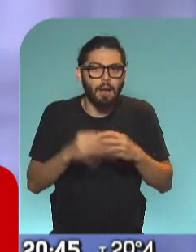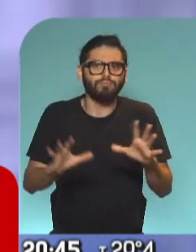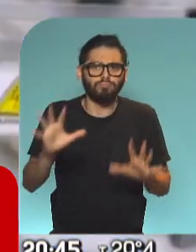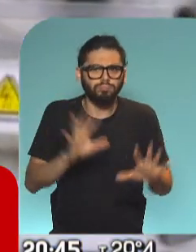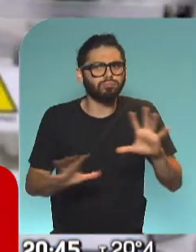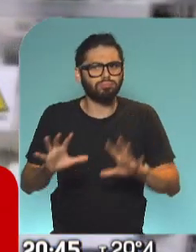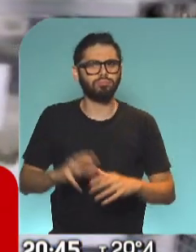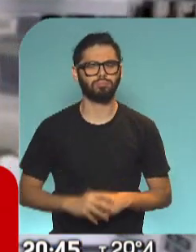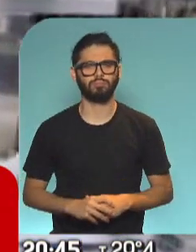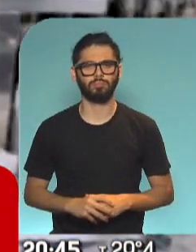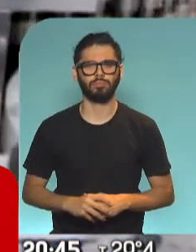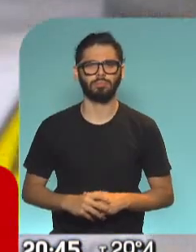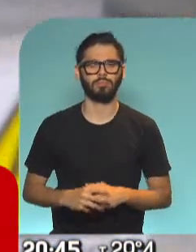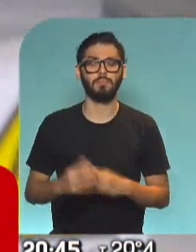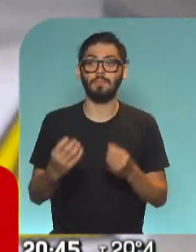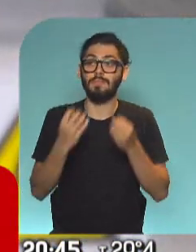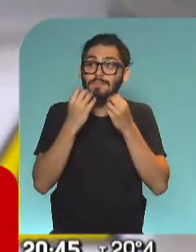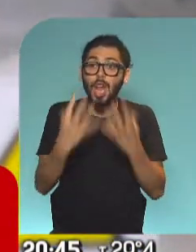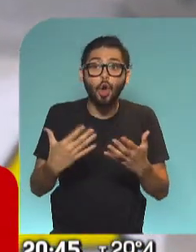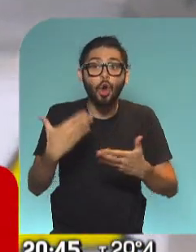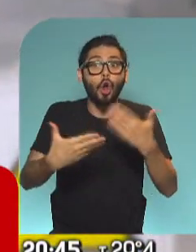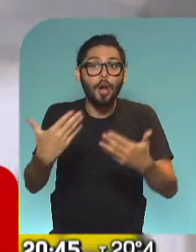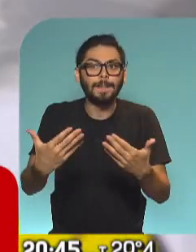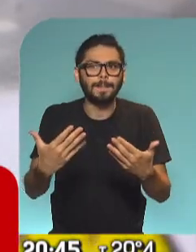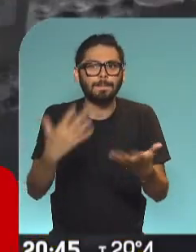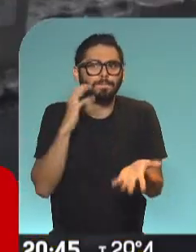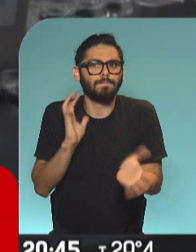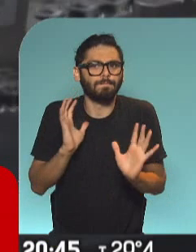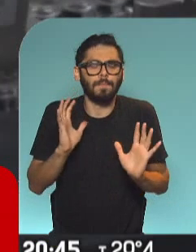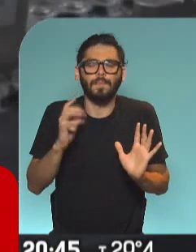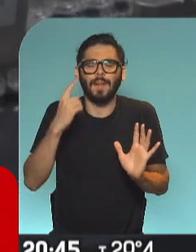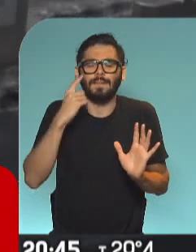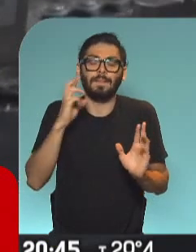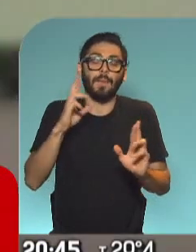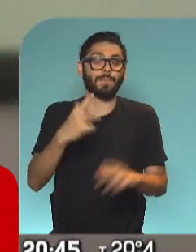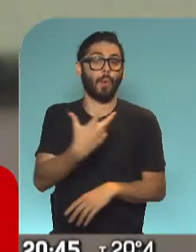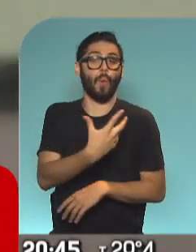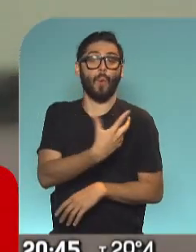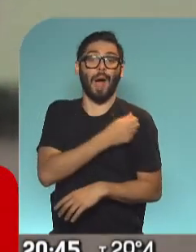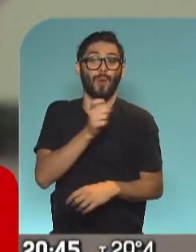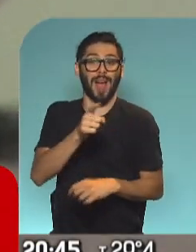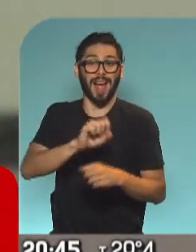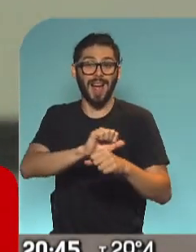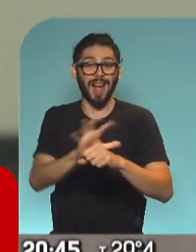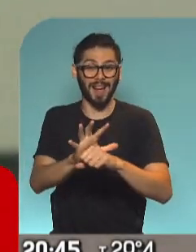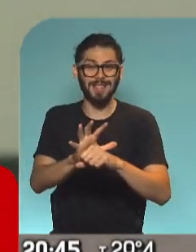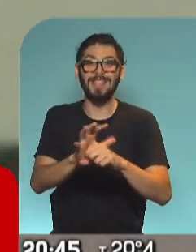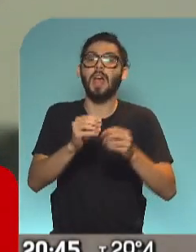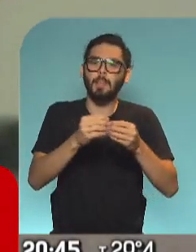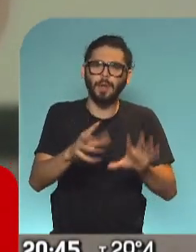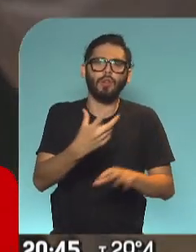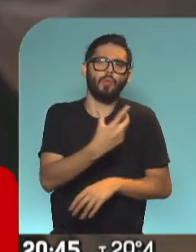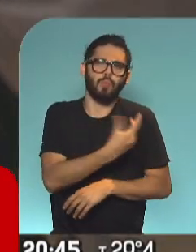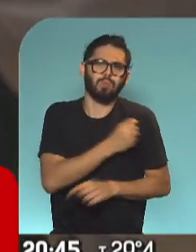Para alcanzar esa recuperación, se espera que la vacuna contra el coronavirus, cuya aplicación comenzará en forma escalonada en